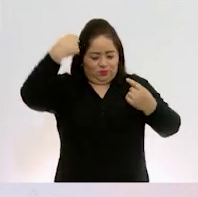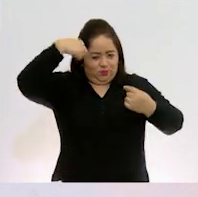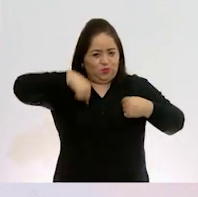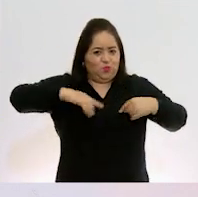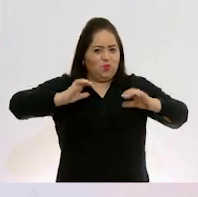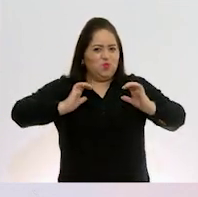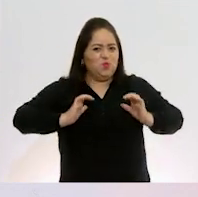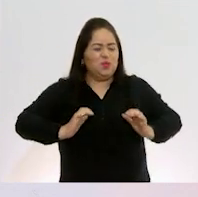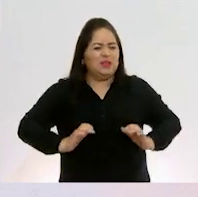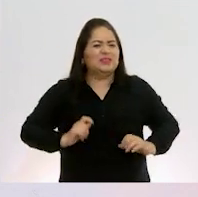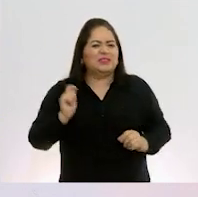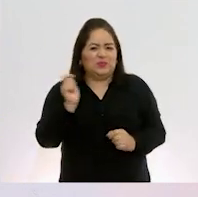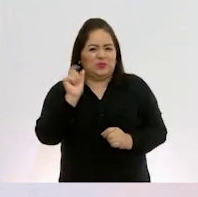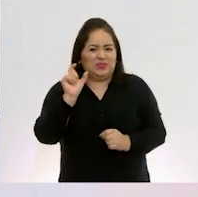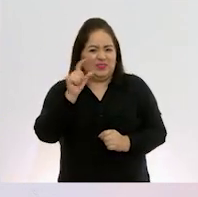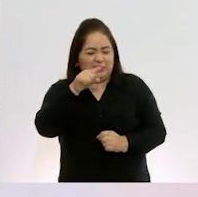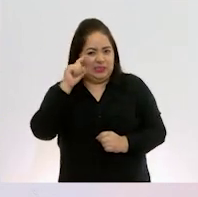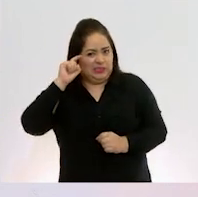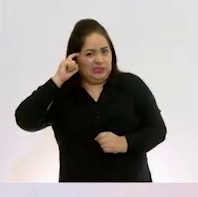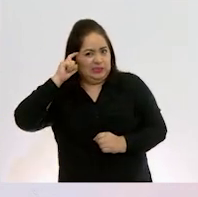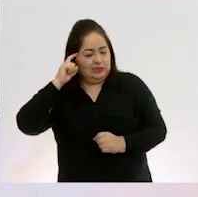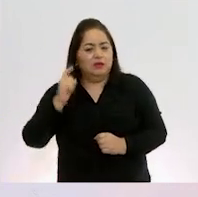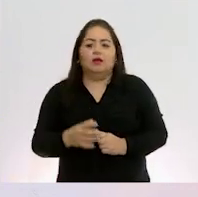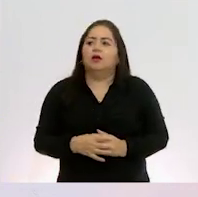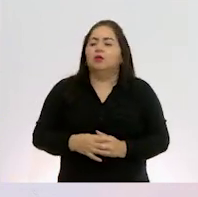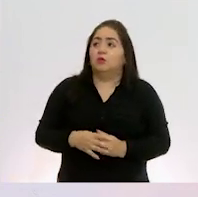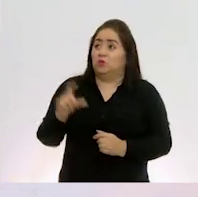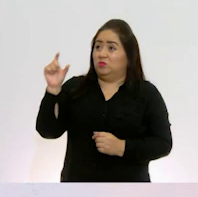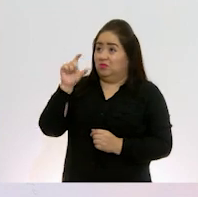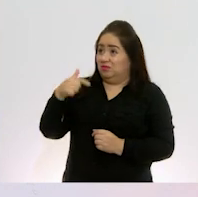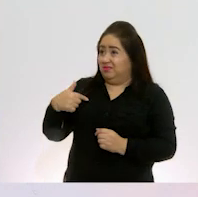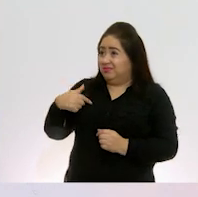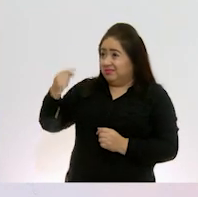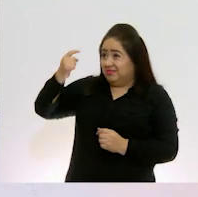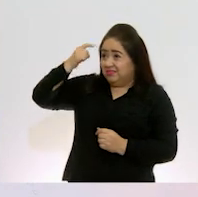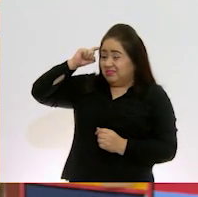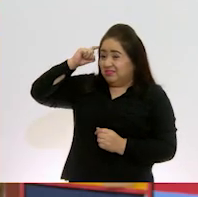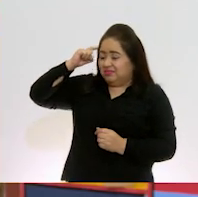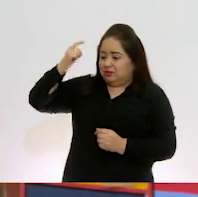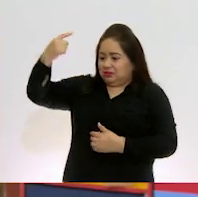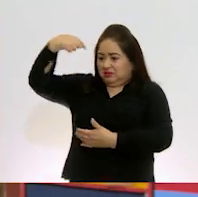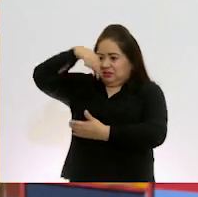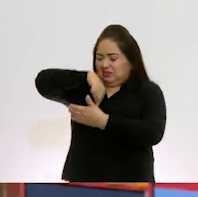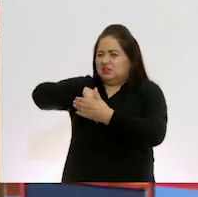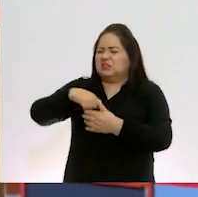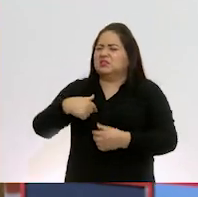cuerpo cuando te enojas? Cuando me enojo,